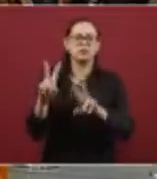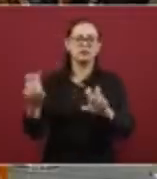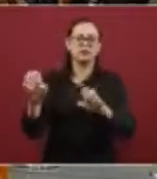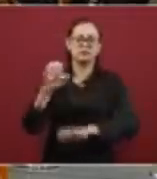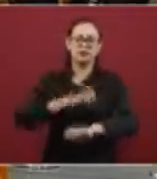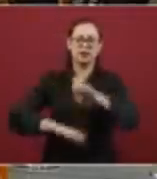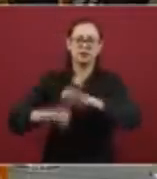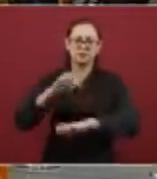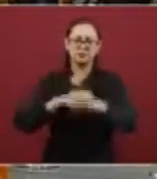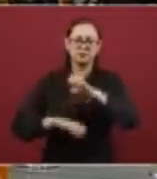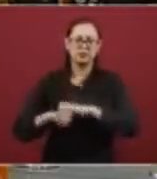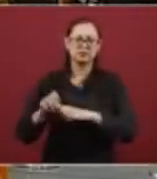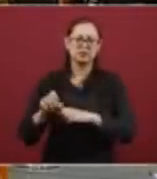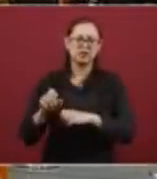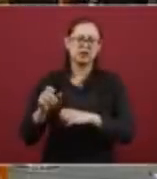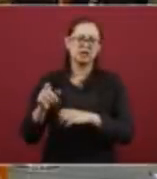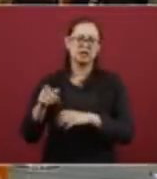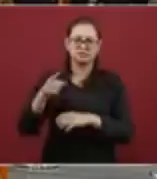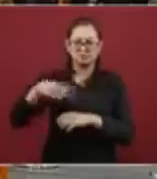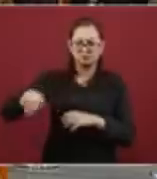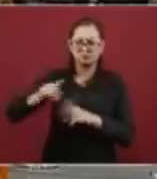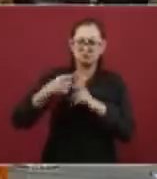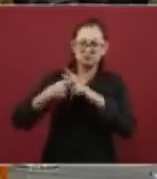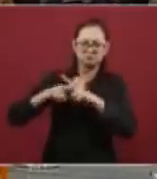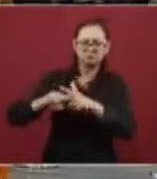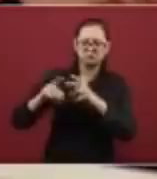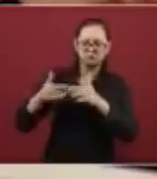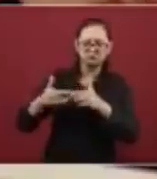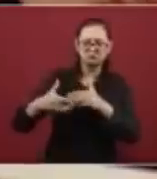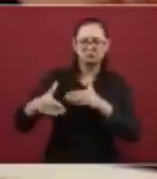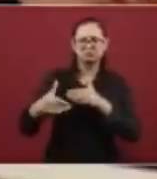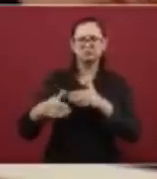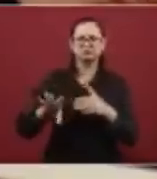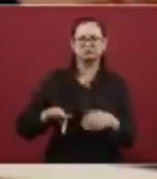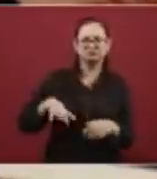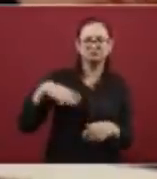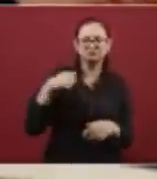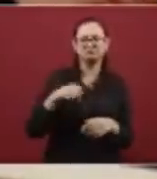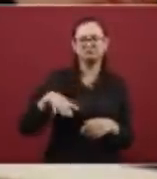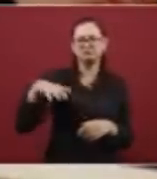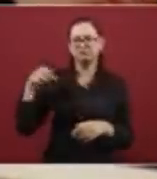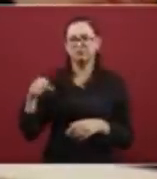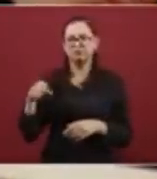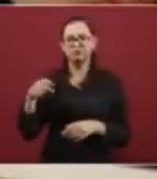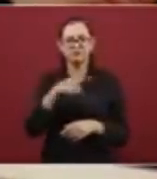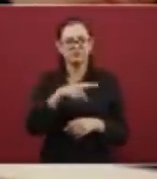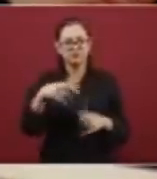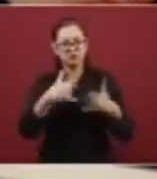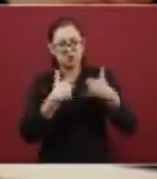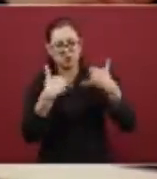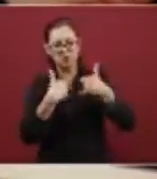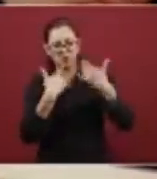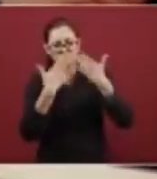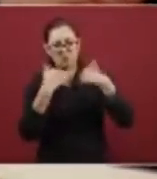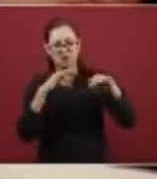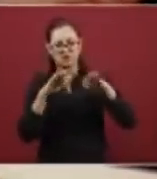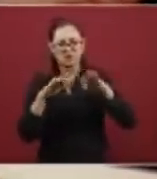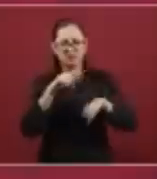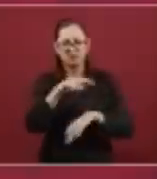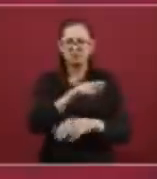perfil muy específico que habían comenzado a cometer abusos o a cobrarle a los jóvenes que no tienen empleo ni